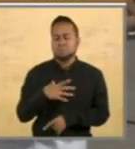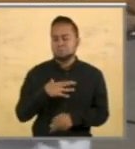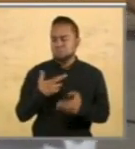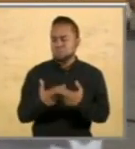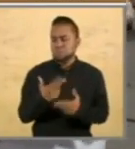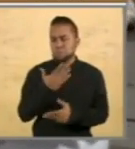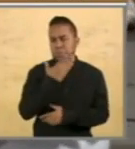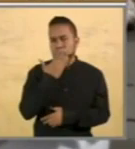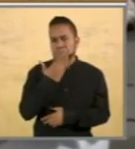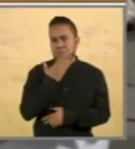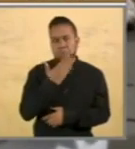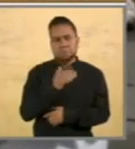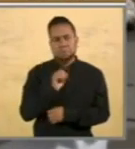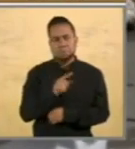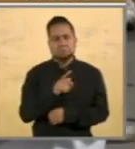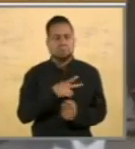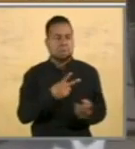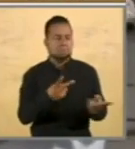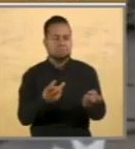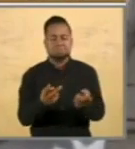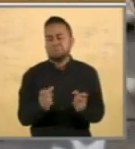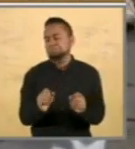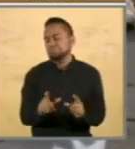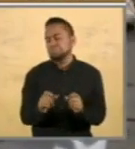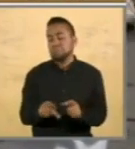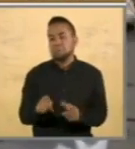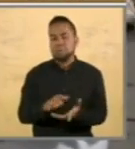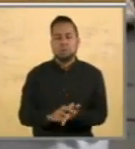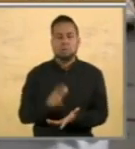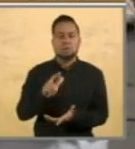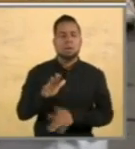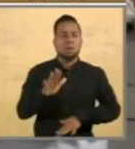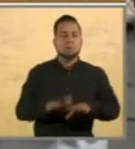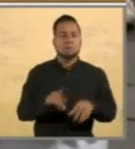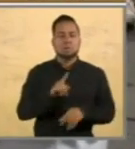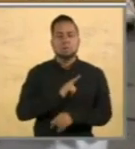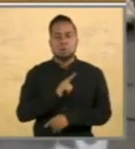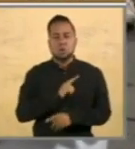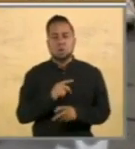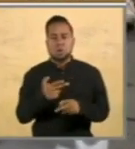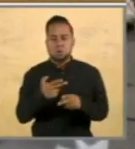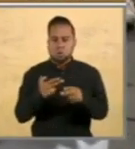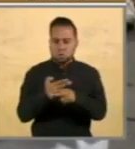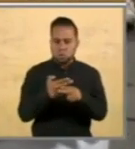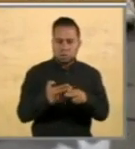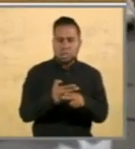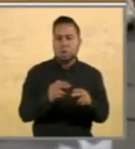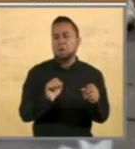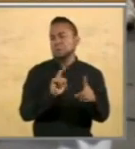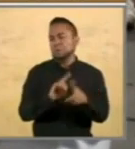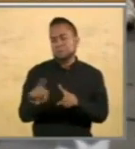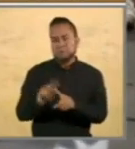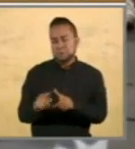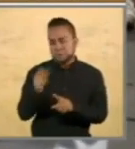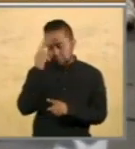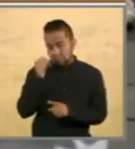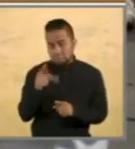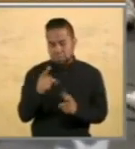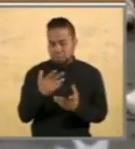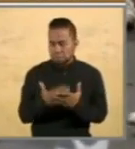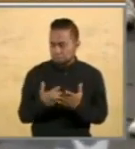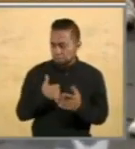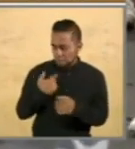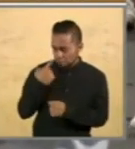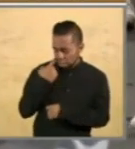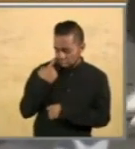estamos acostumbrados a que siempre ha habido delincuencia indiscutiblemente pero la gran mayoría a veces era nada más arma blanca o o otro tipo de cuestiones pero ahora es mucha